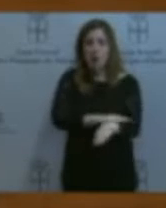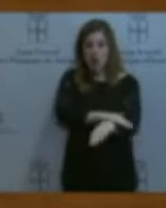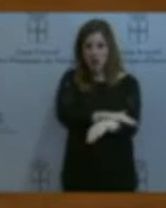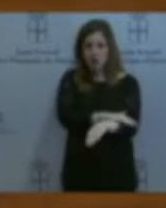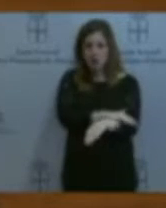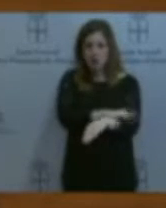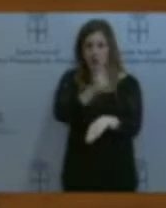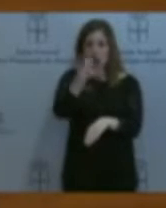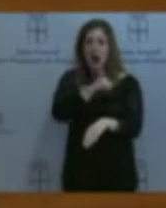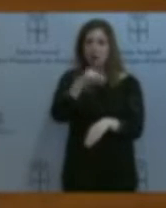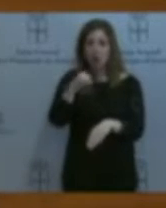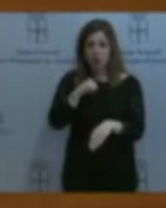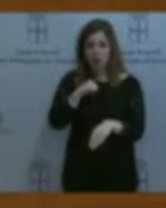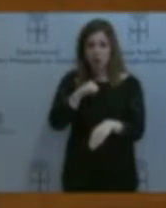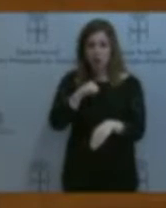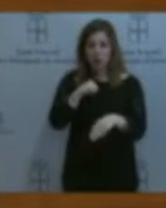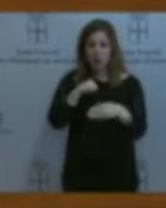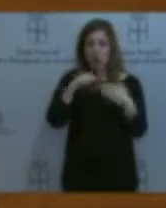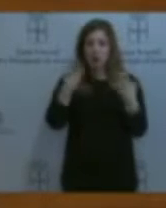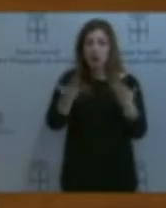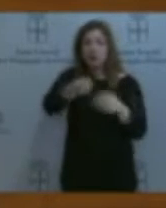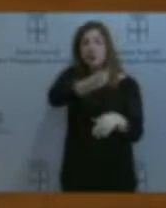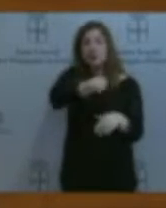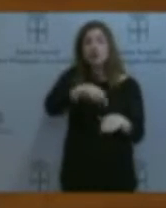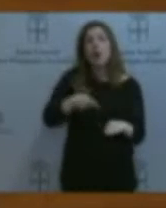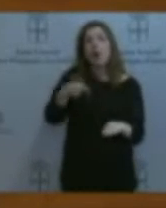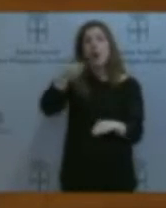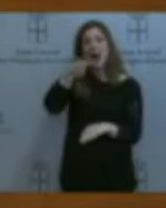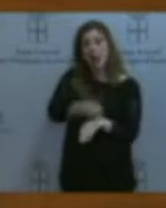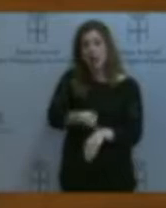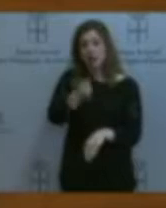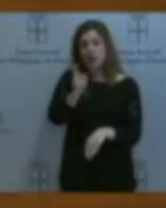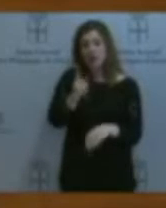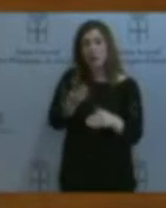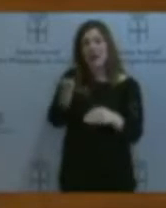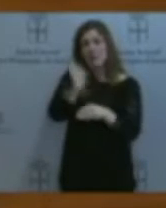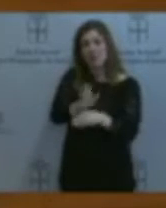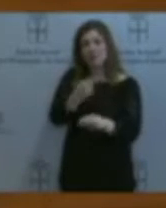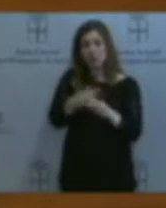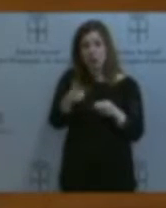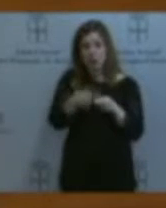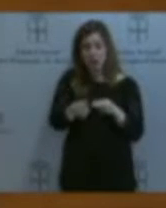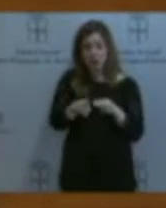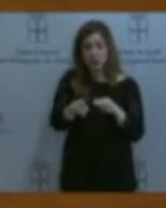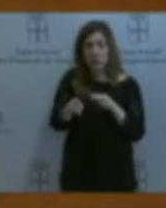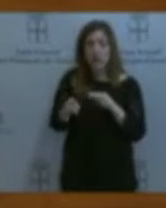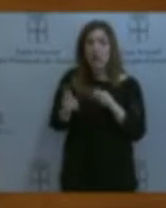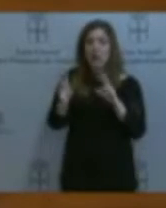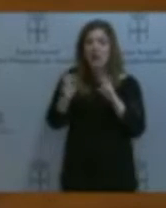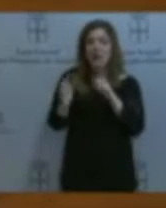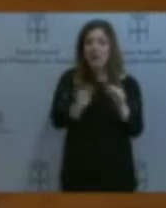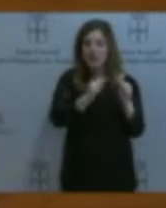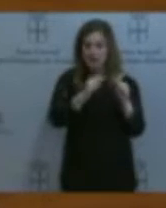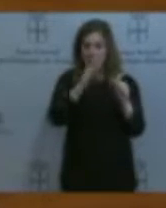autonómico, de tal manera que estamos ante la obligación no solamente, como representantes políticos, en nuestra batalla por el tiempo,